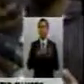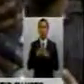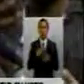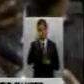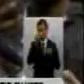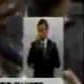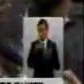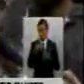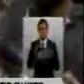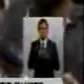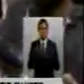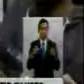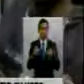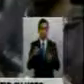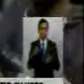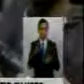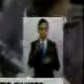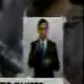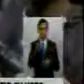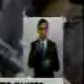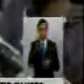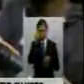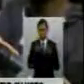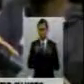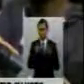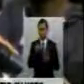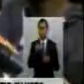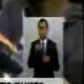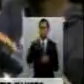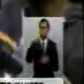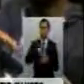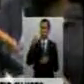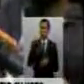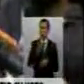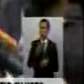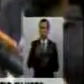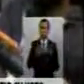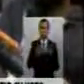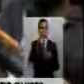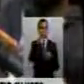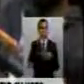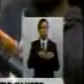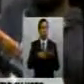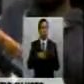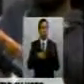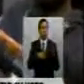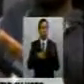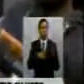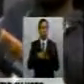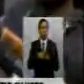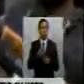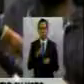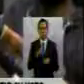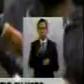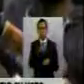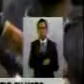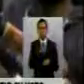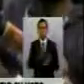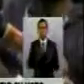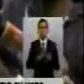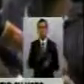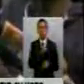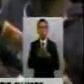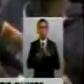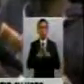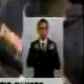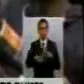eligen, la población elige jueces. Por lo general elige o el presidente, o por lo general también elige el Congreso. Pero aquí